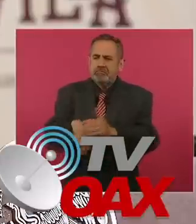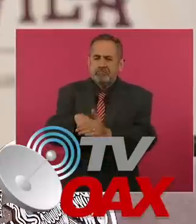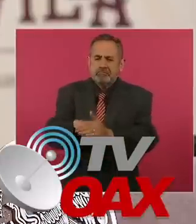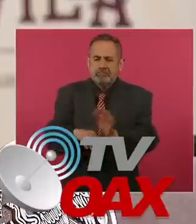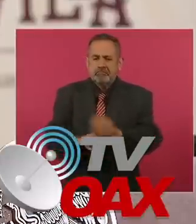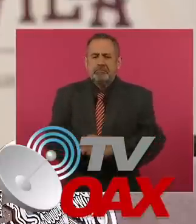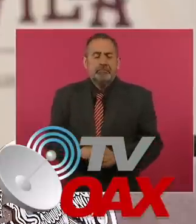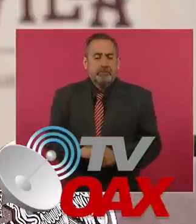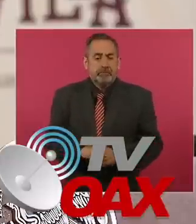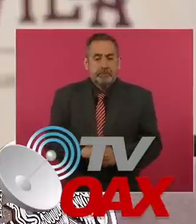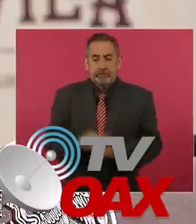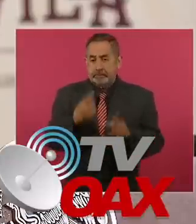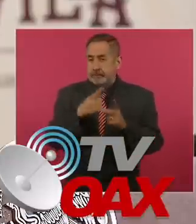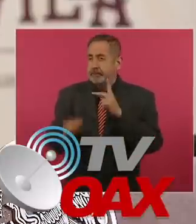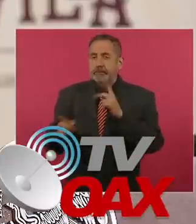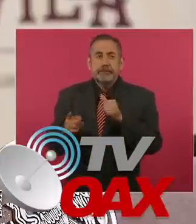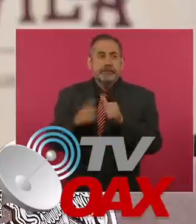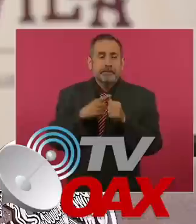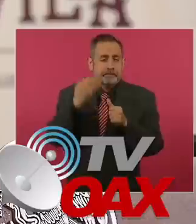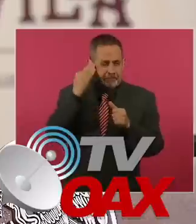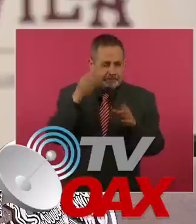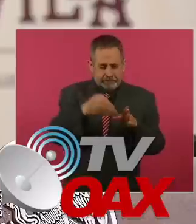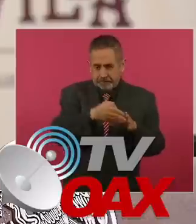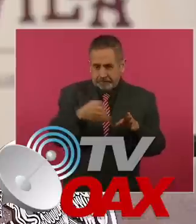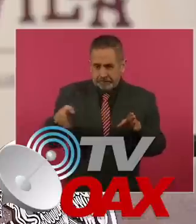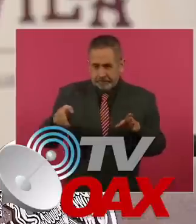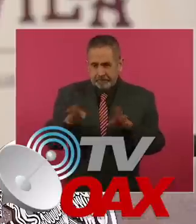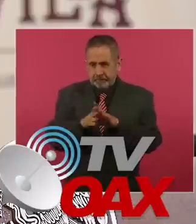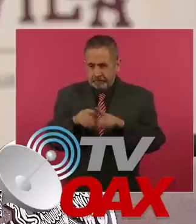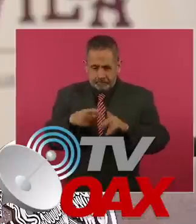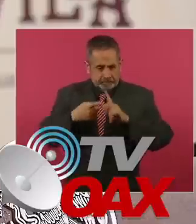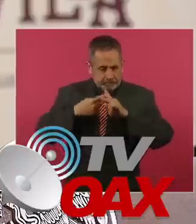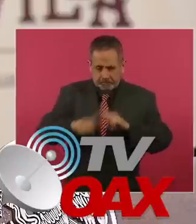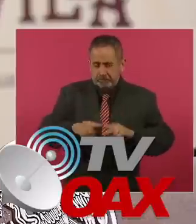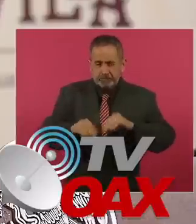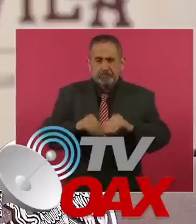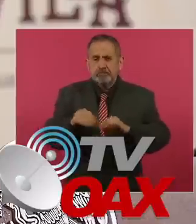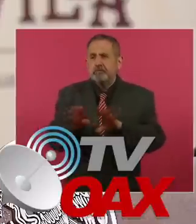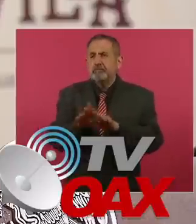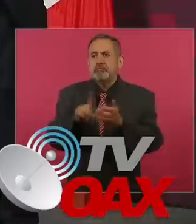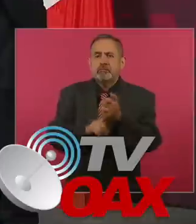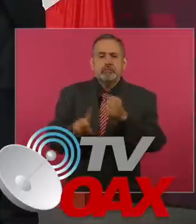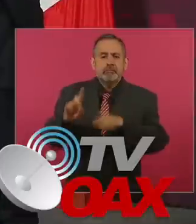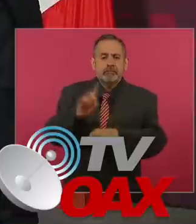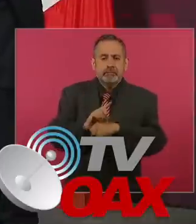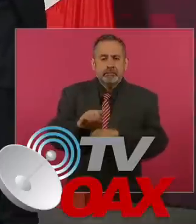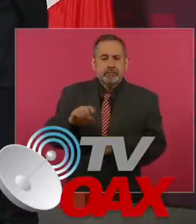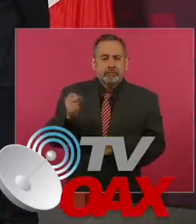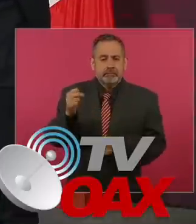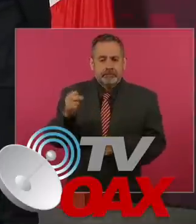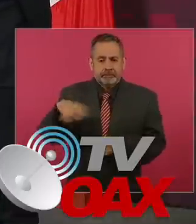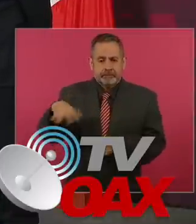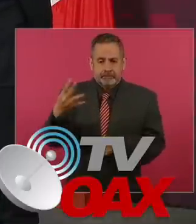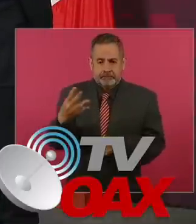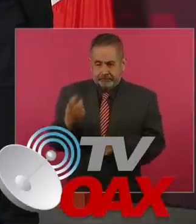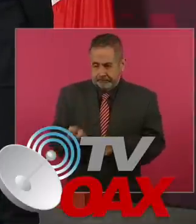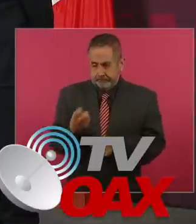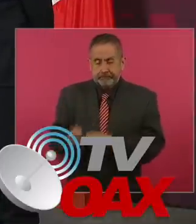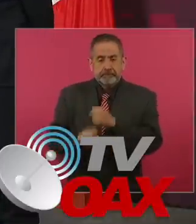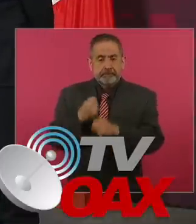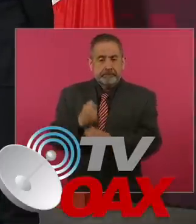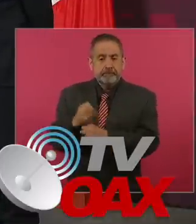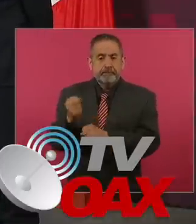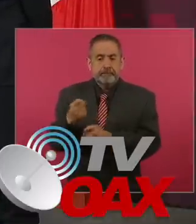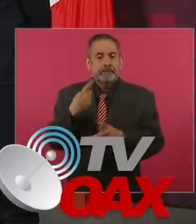vamos a iniciar con la primera parte, la primera etapa de operación de este tren el 14 de septiembre del presente año.